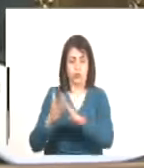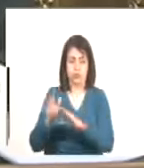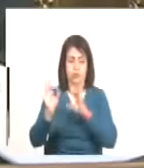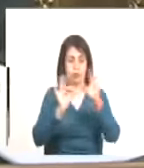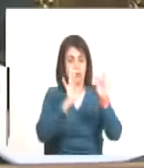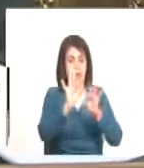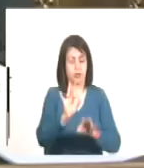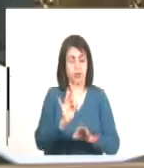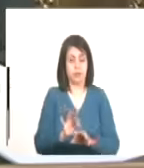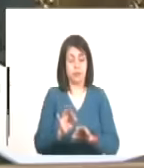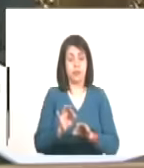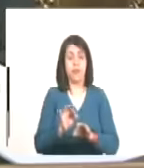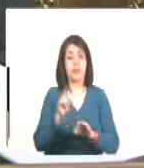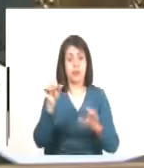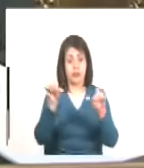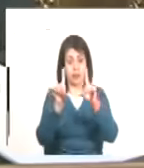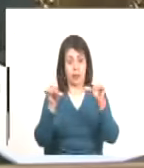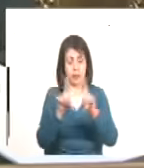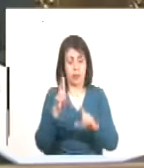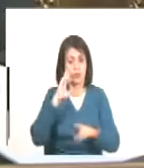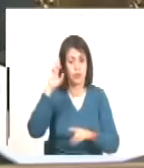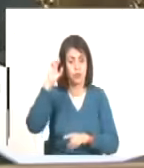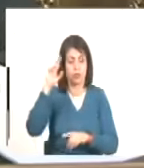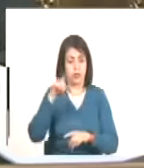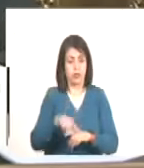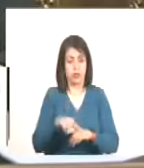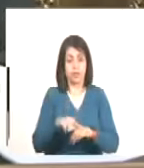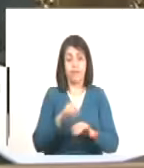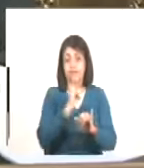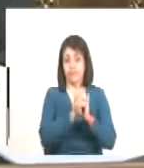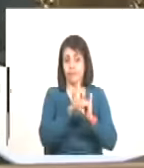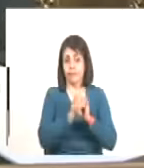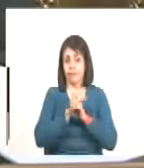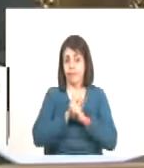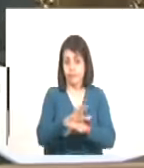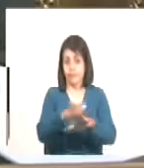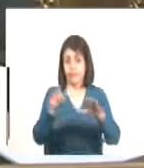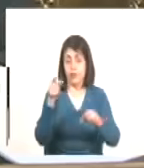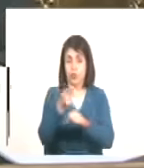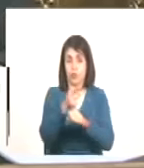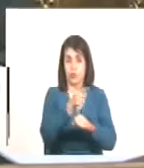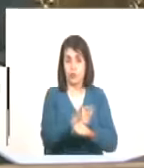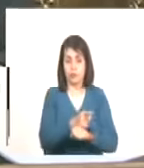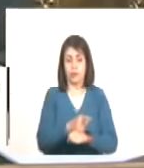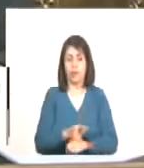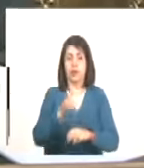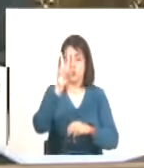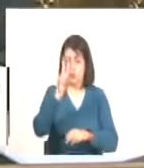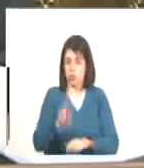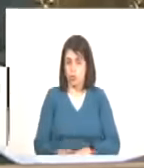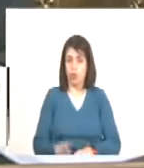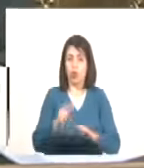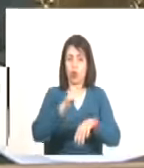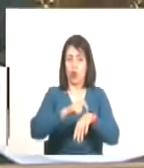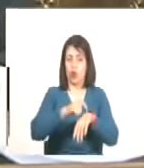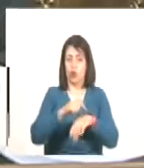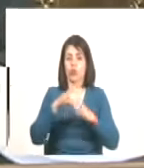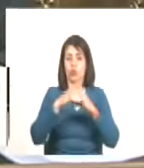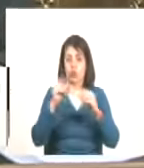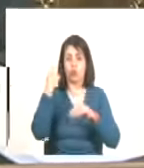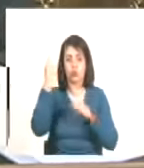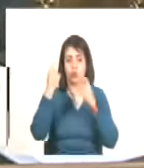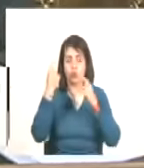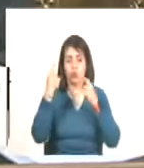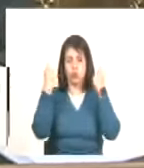alternativos, escritos, televisivos, radiales y electrónicos, difundan de forma obligatoria, diariamente, en horario todo usuario,